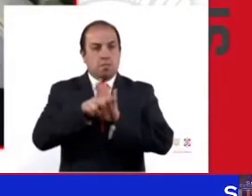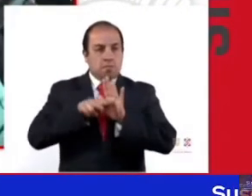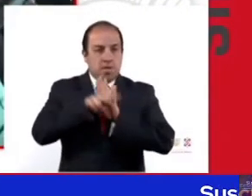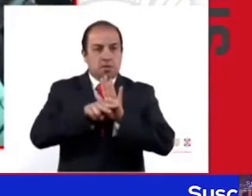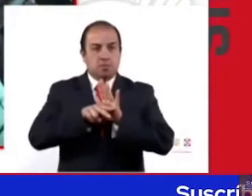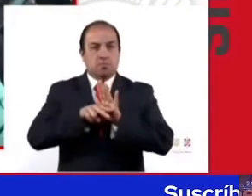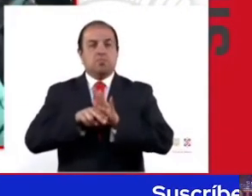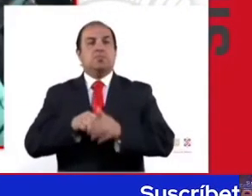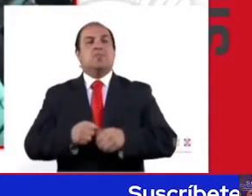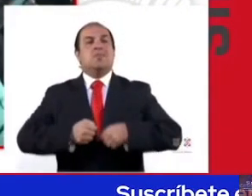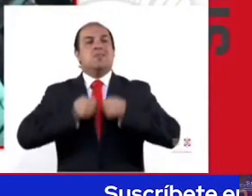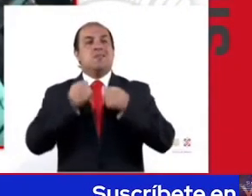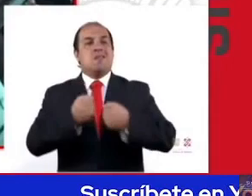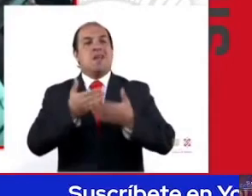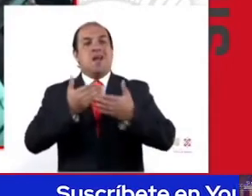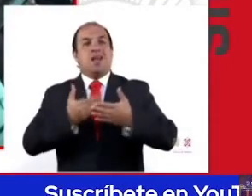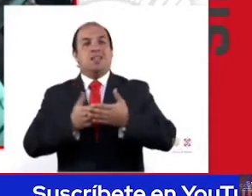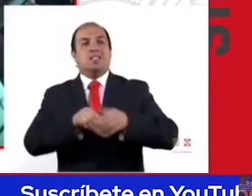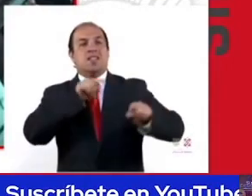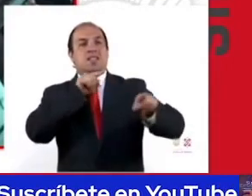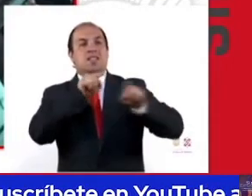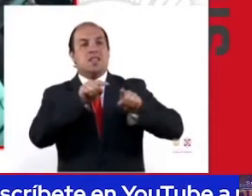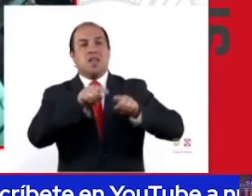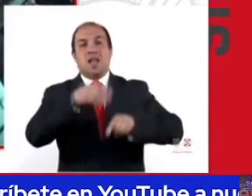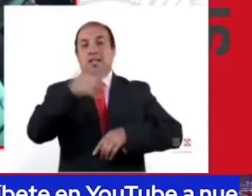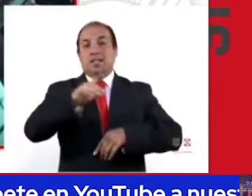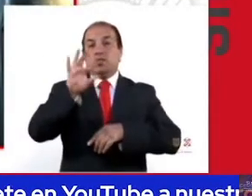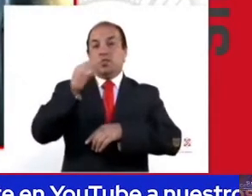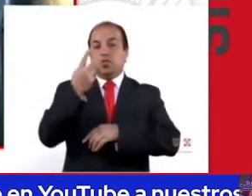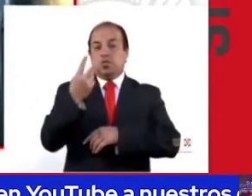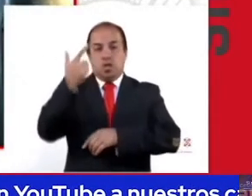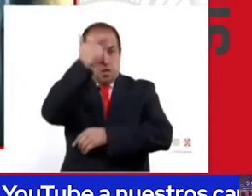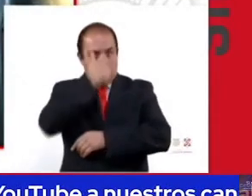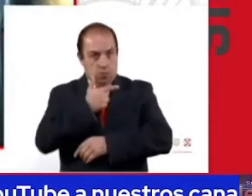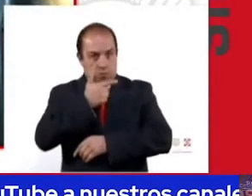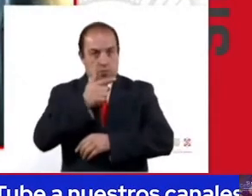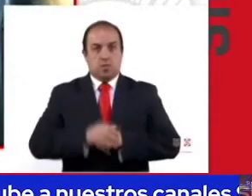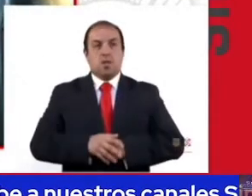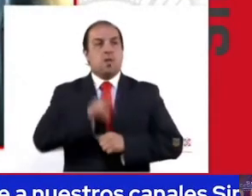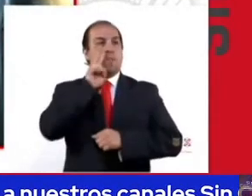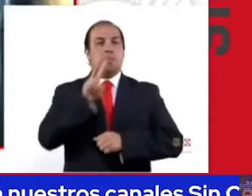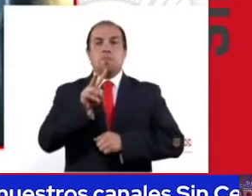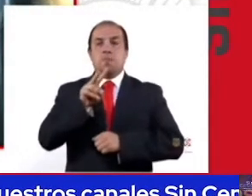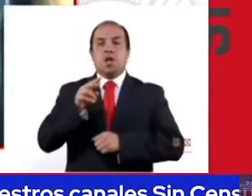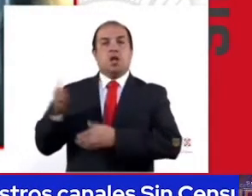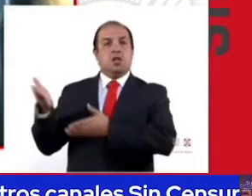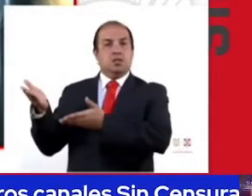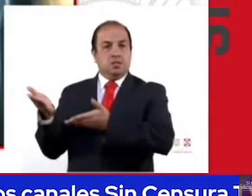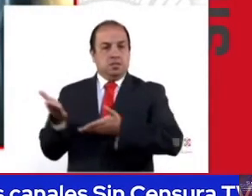que antes de la agresión, a las 10:42 de la noche, se observa la llegada.